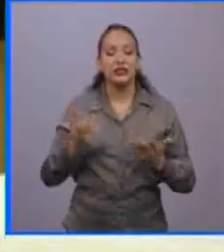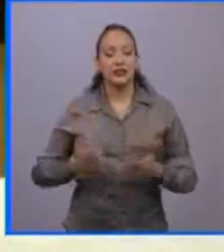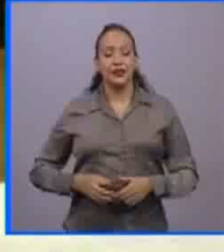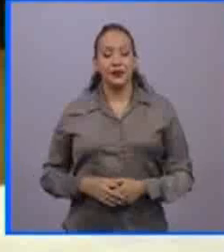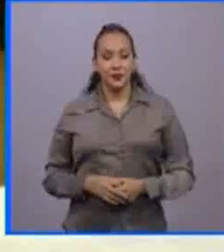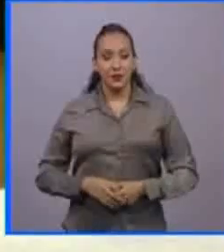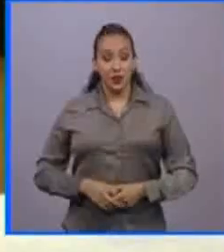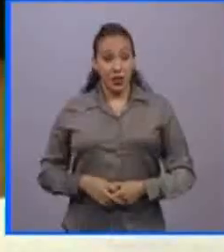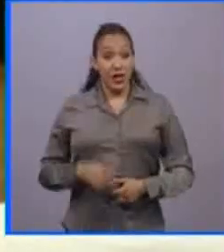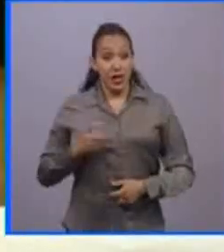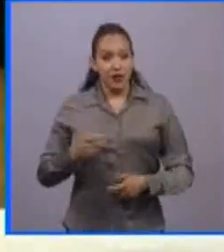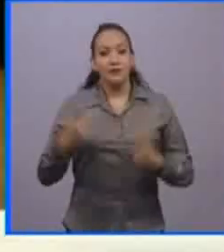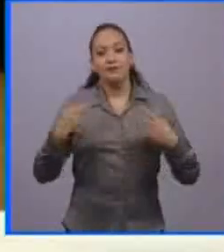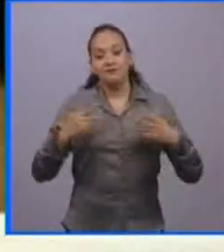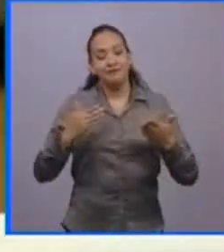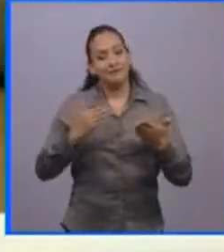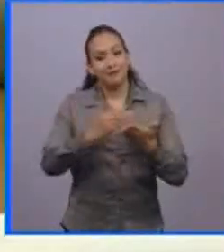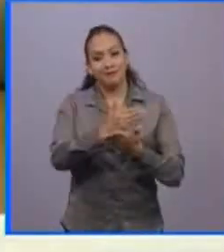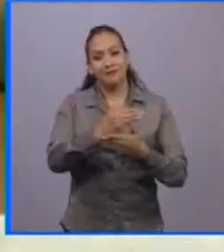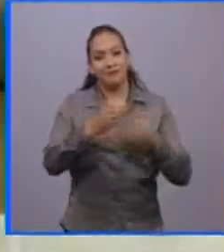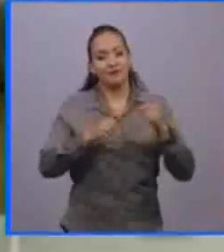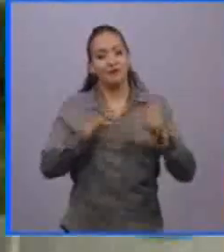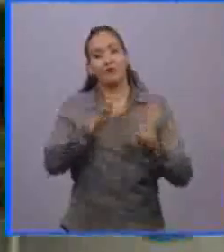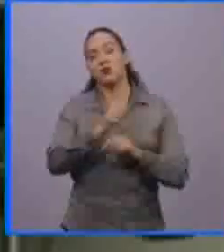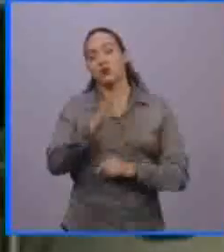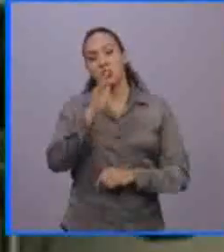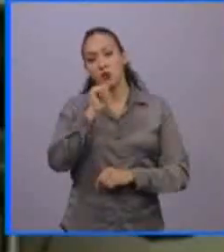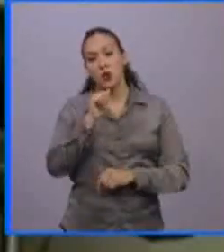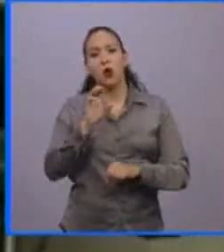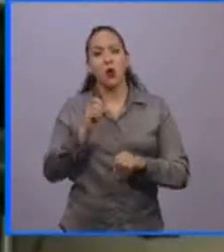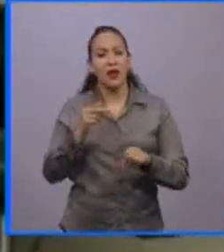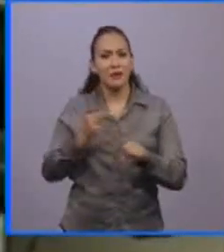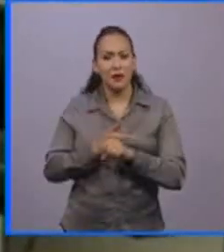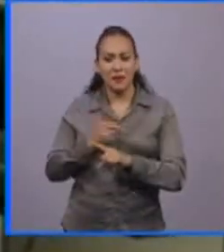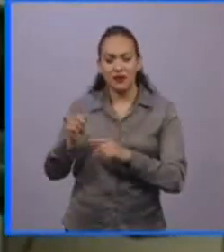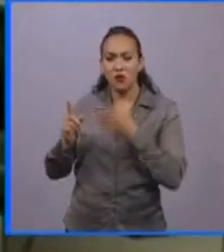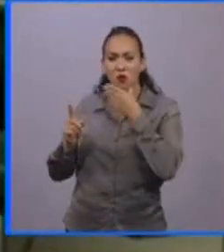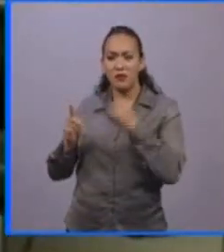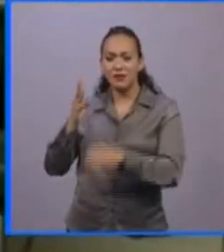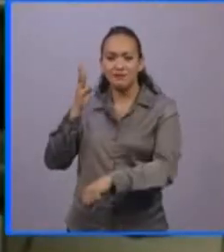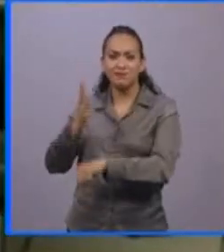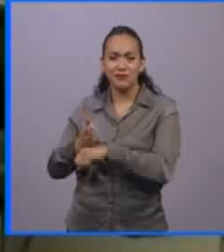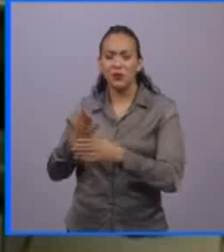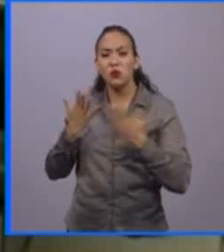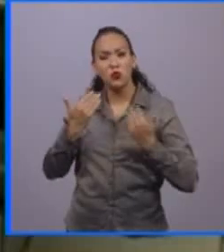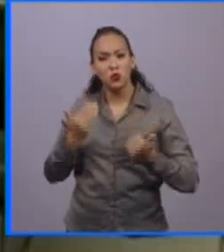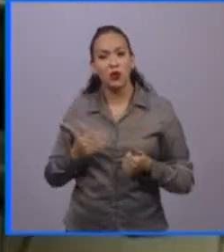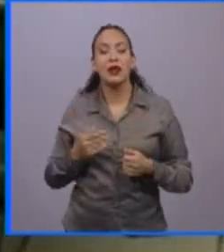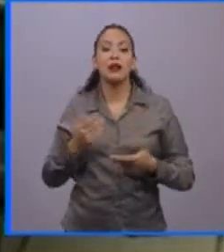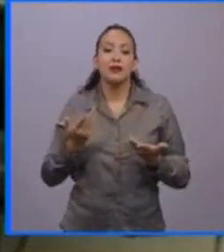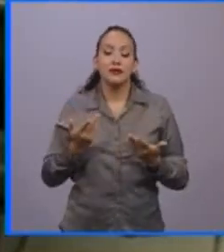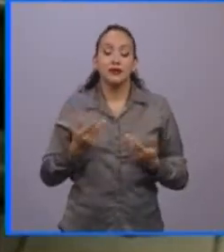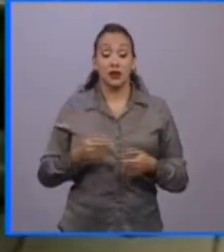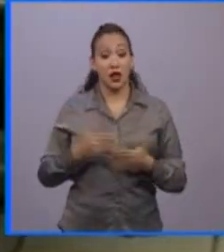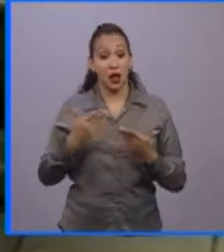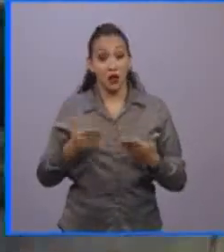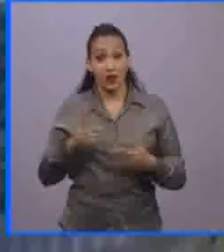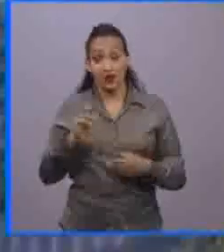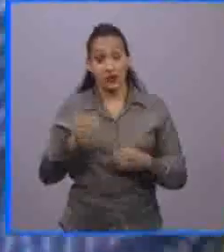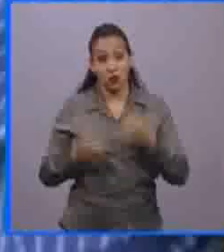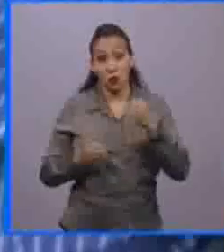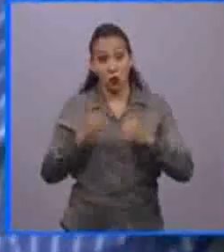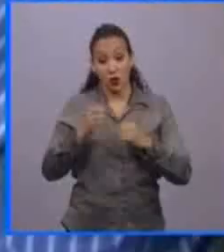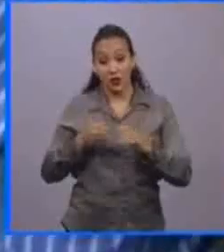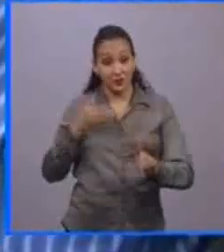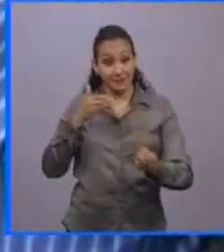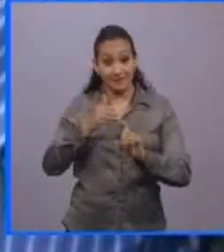agresor, obstaculizando la posibilidad de obtener una eventual sanción de agresor y reparación del daño, pues además de no llevar a ningún